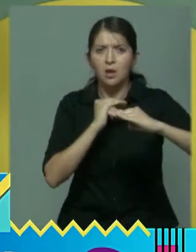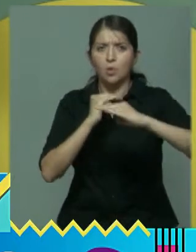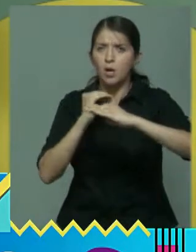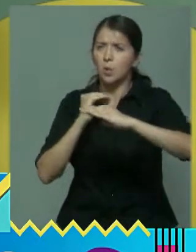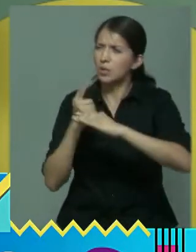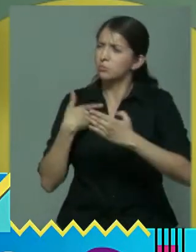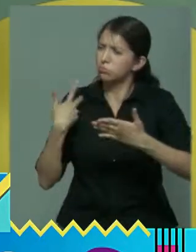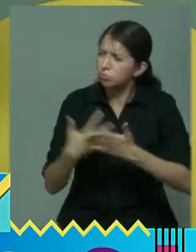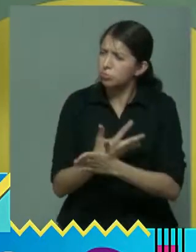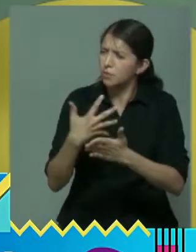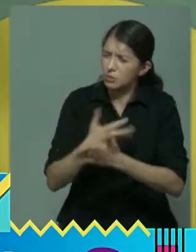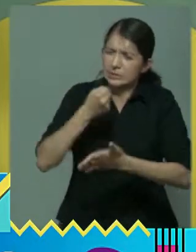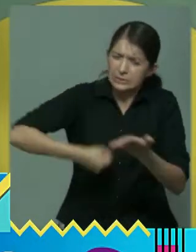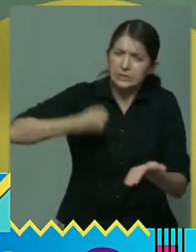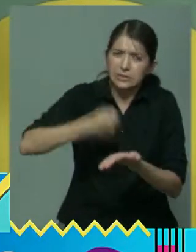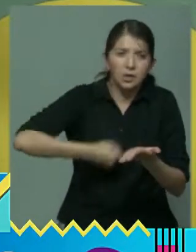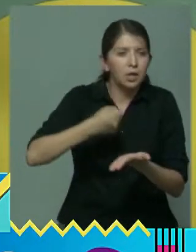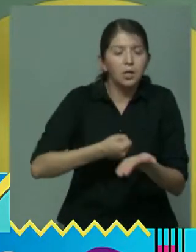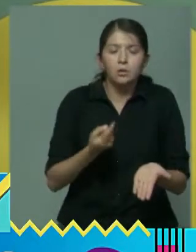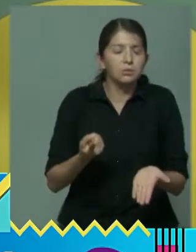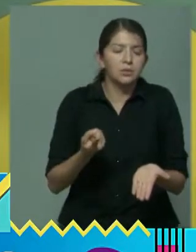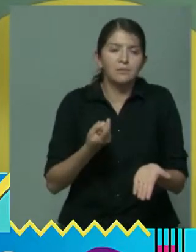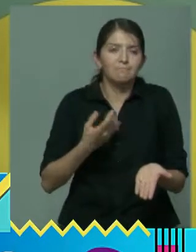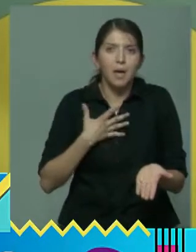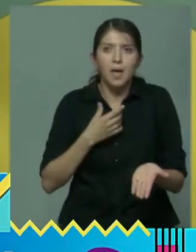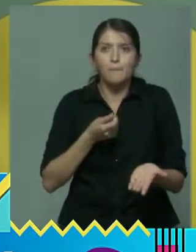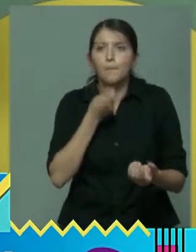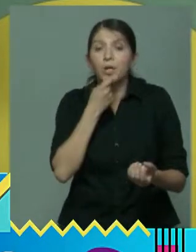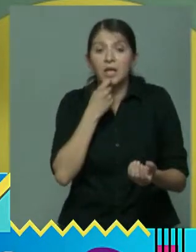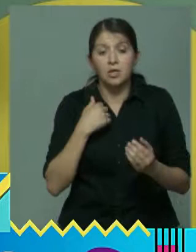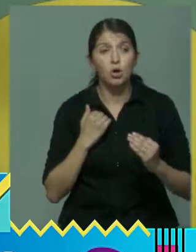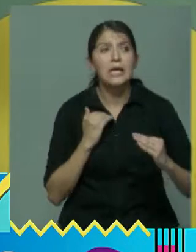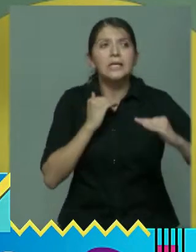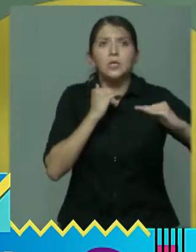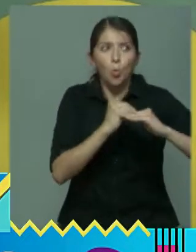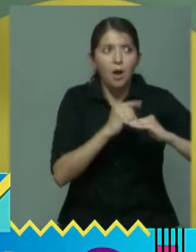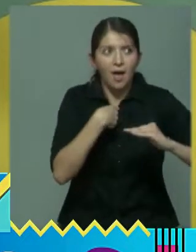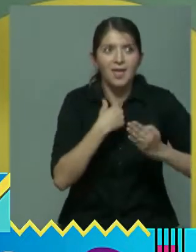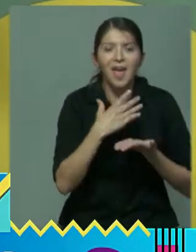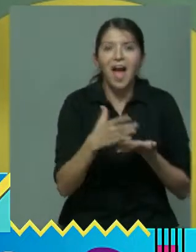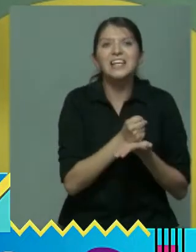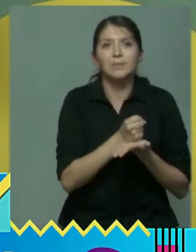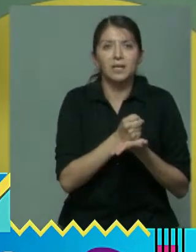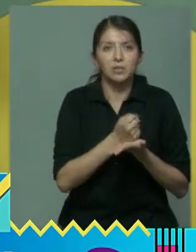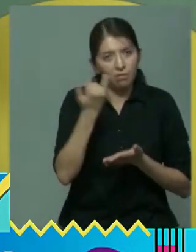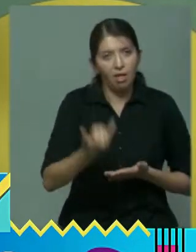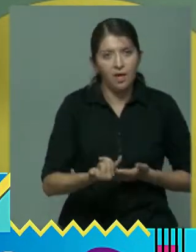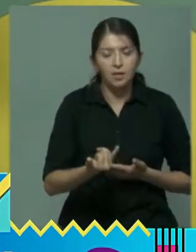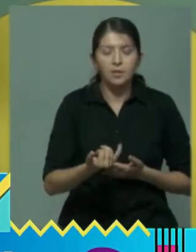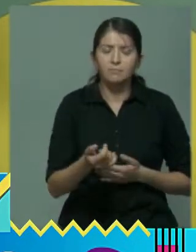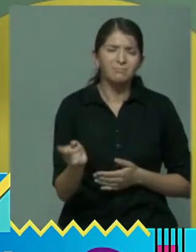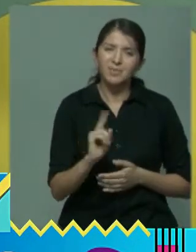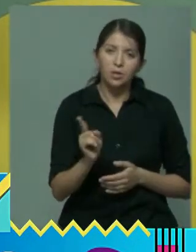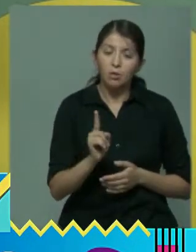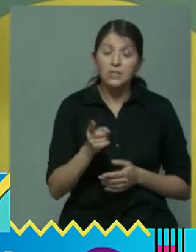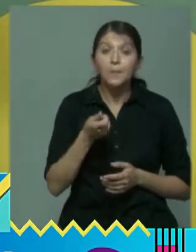para cualquier persona, este intento de encajar para ser aceptado. Entonces me parece que si nos planteamos a cada uno desde su